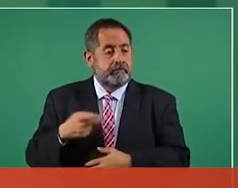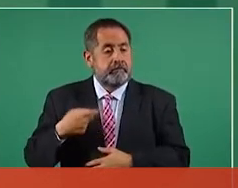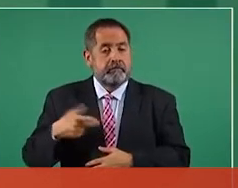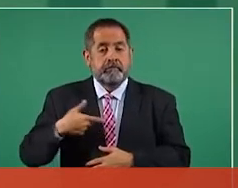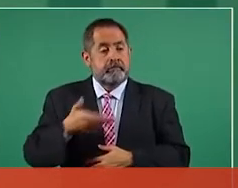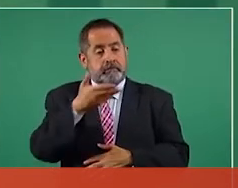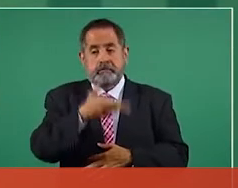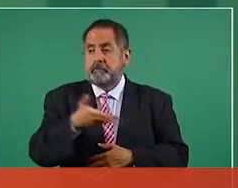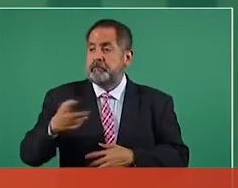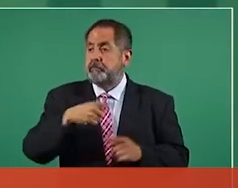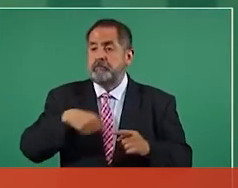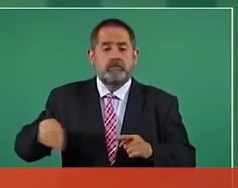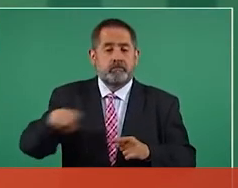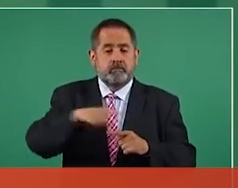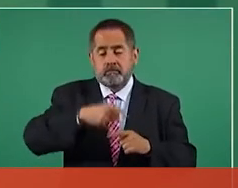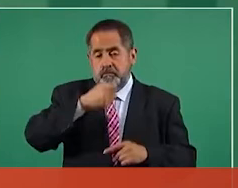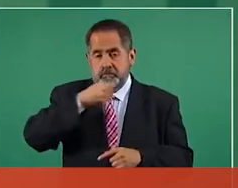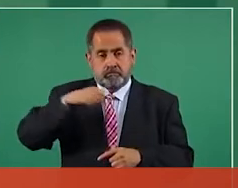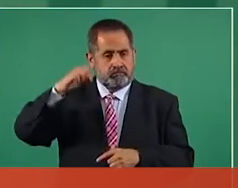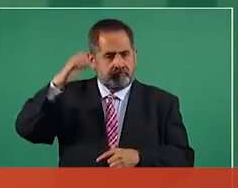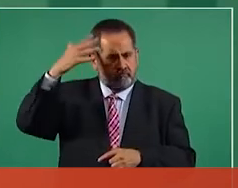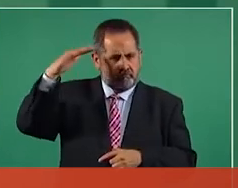persona adulta